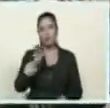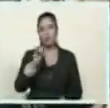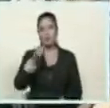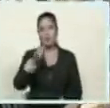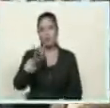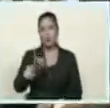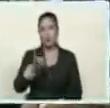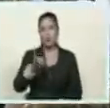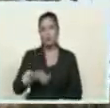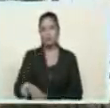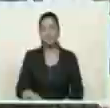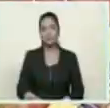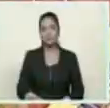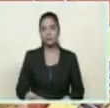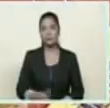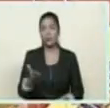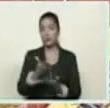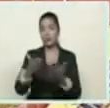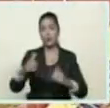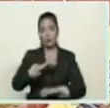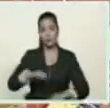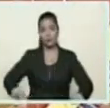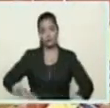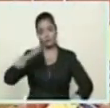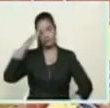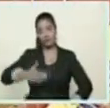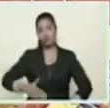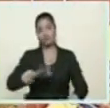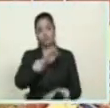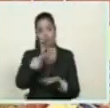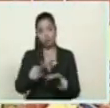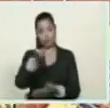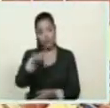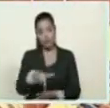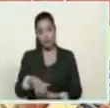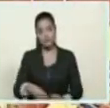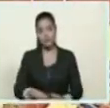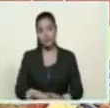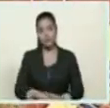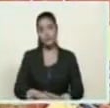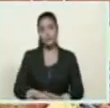oficiales presentes nuestra fuerza armada nacional bolivariana